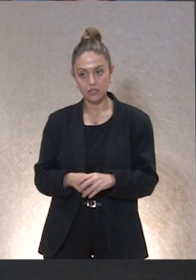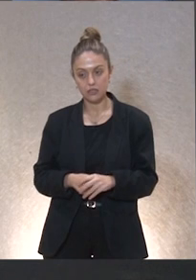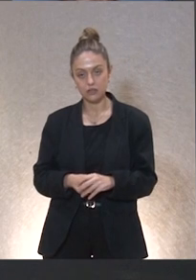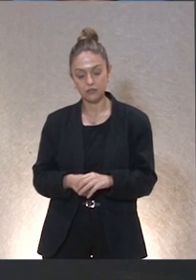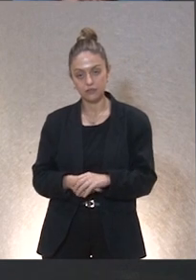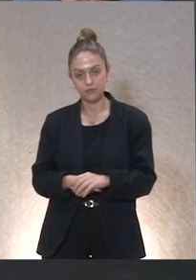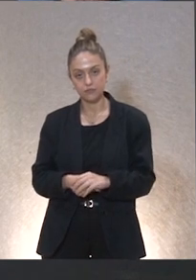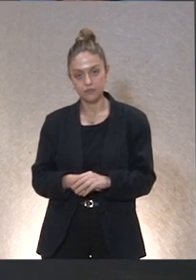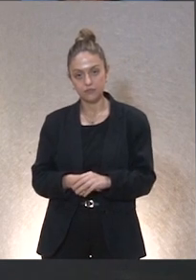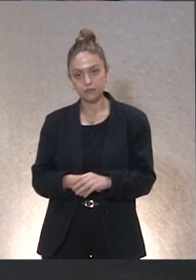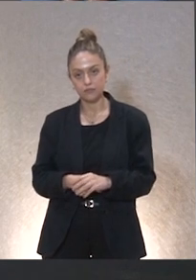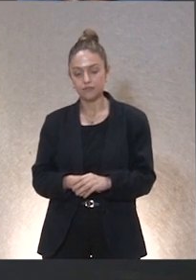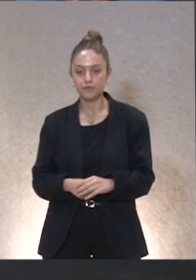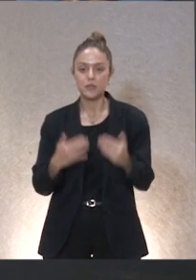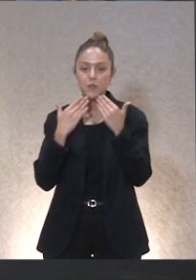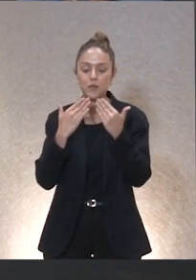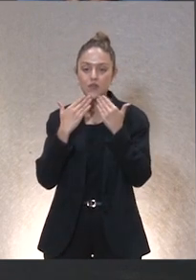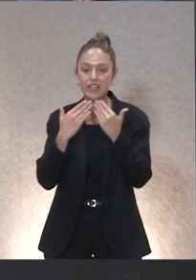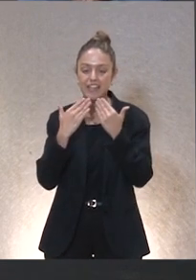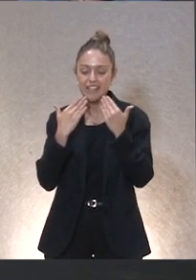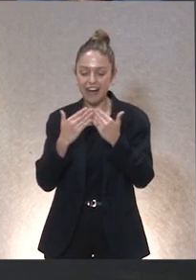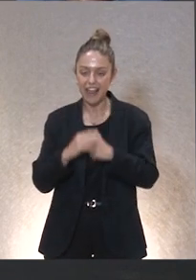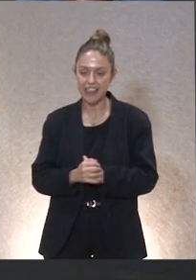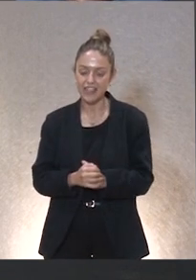sana y y con calidad Muchas gracias